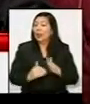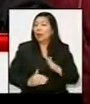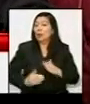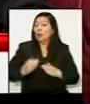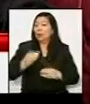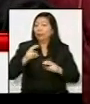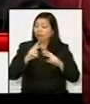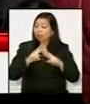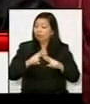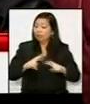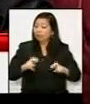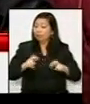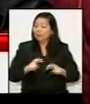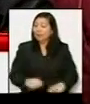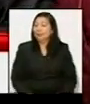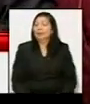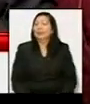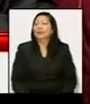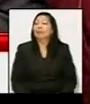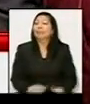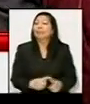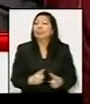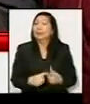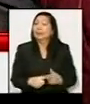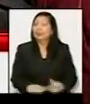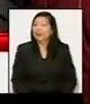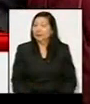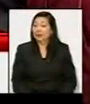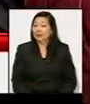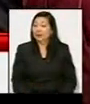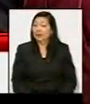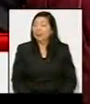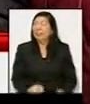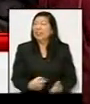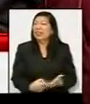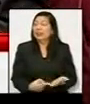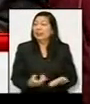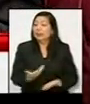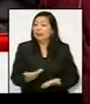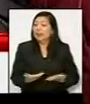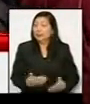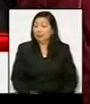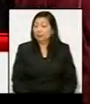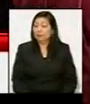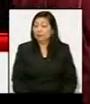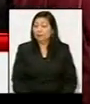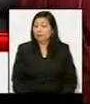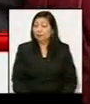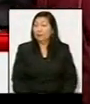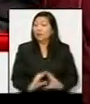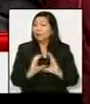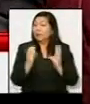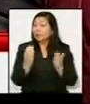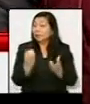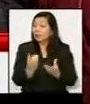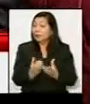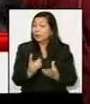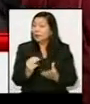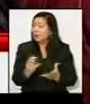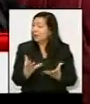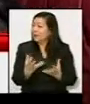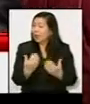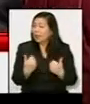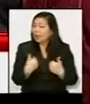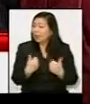funcionario investigado entonces él posición lo que lo que pasa el congreso no tiene